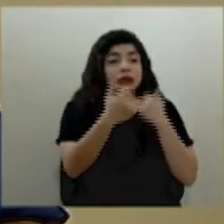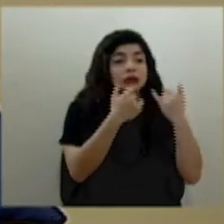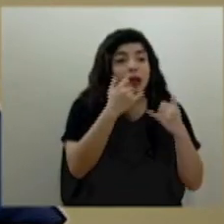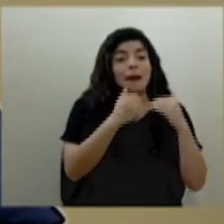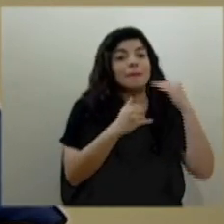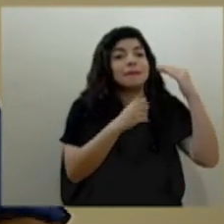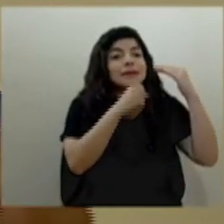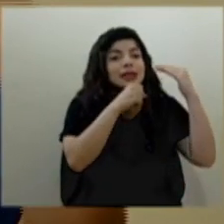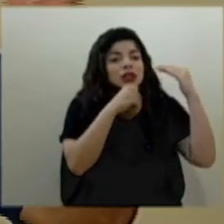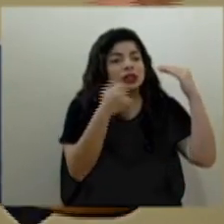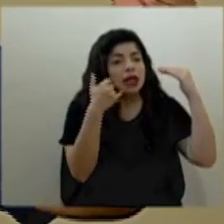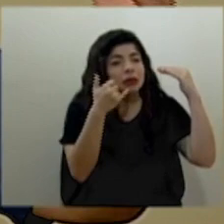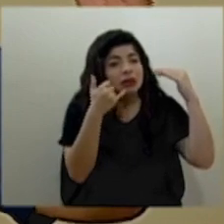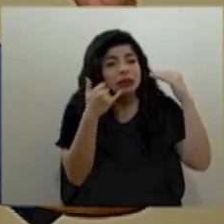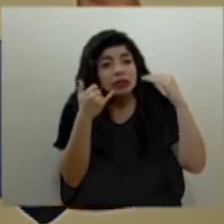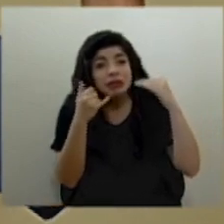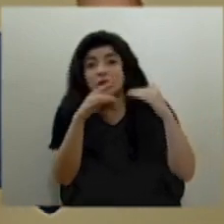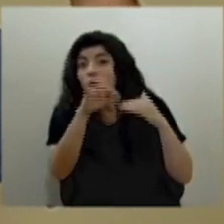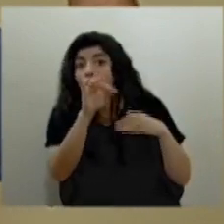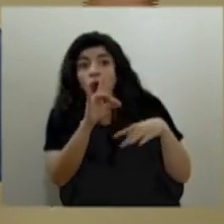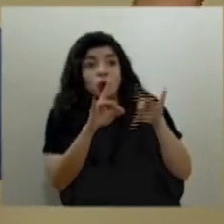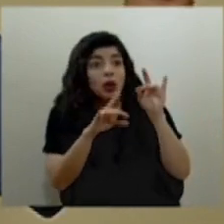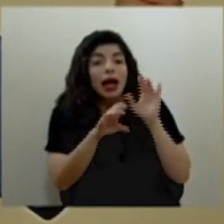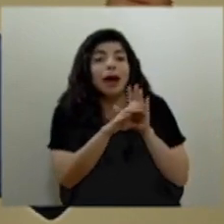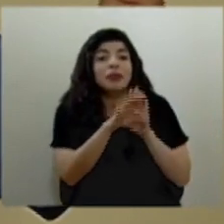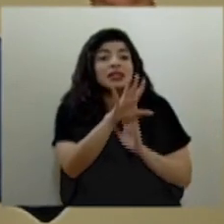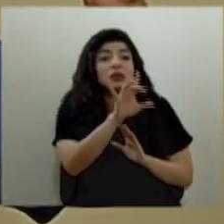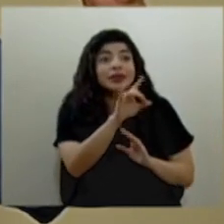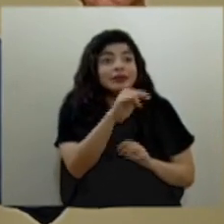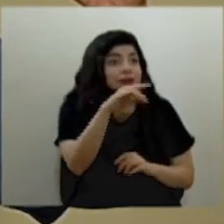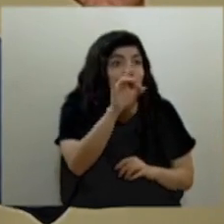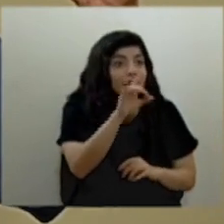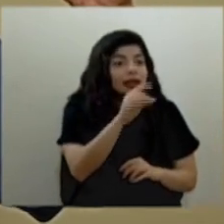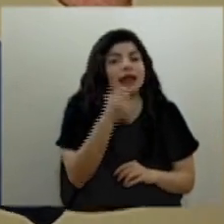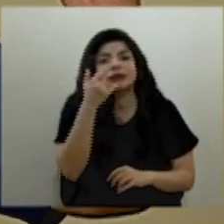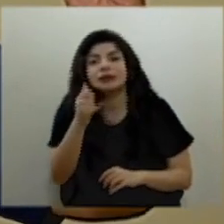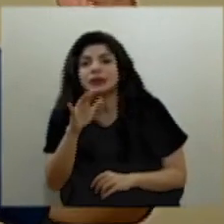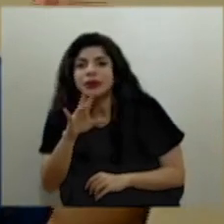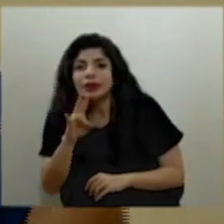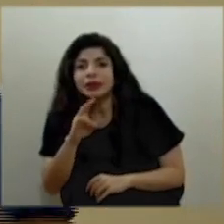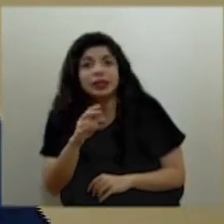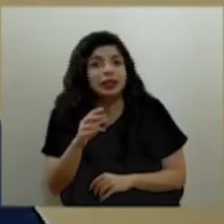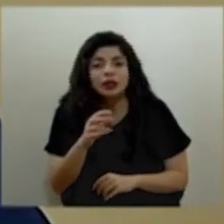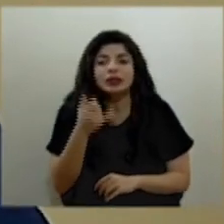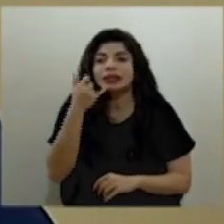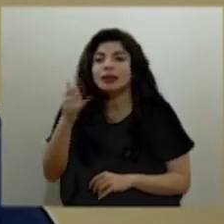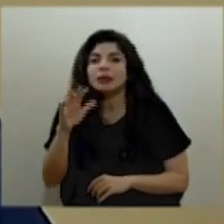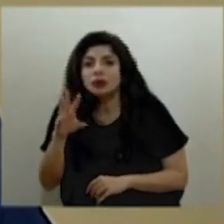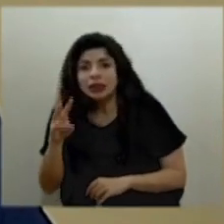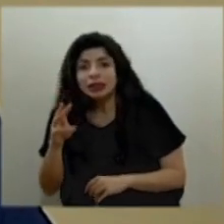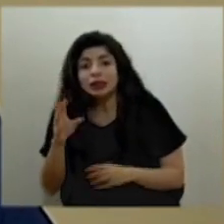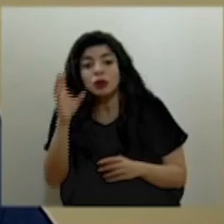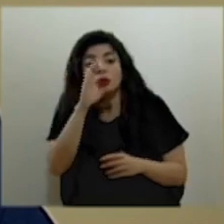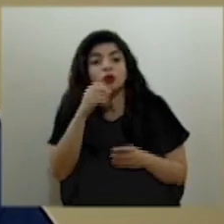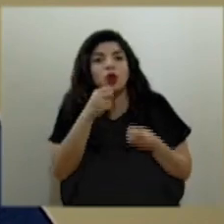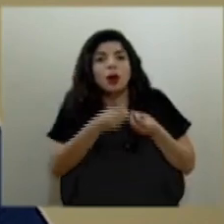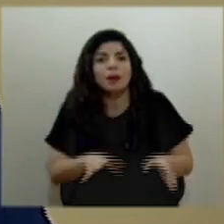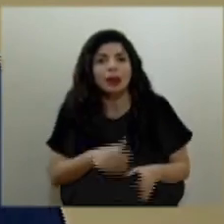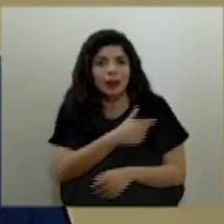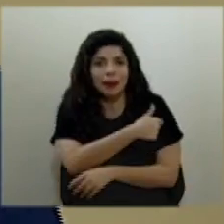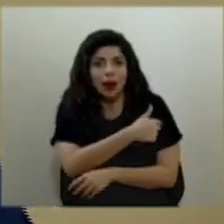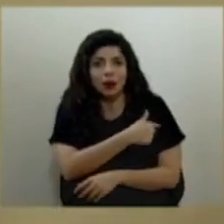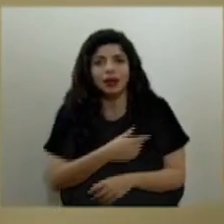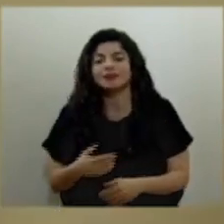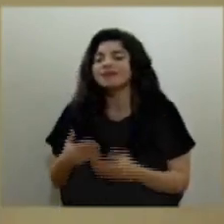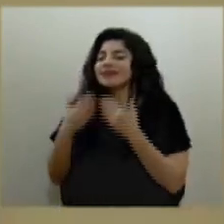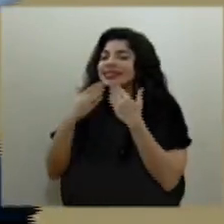mayor a menor, pero si no localizan una persona de 58 años, siguen con alguien de 57, de 56, y la idea es no desperdiciar ninguna vacuna.